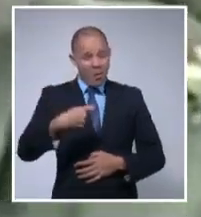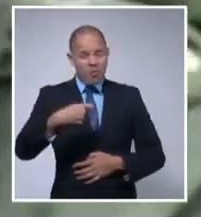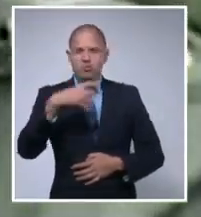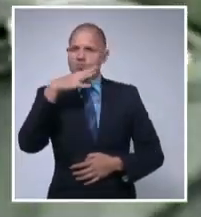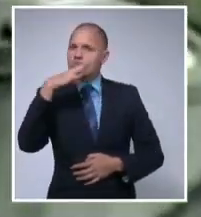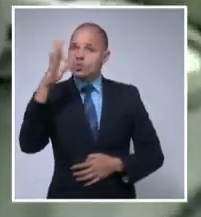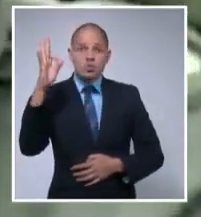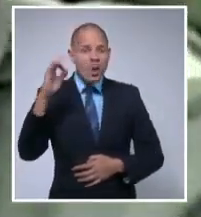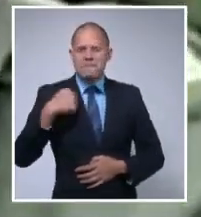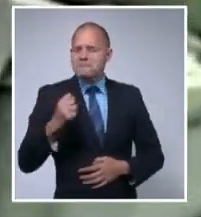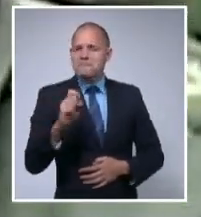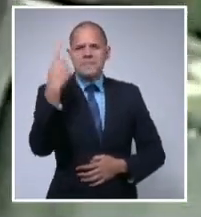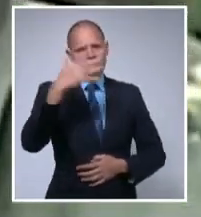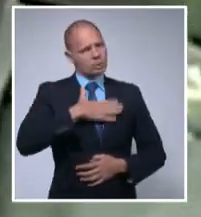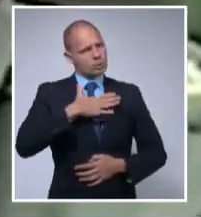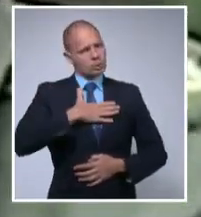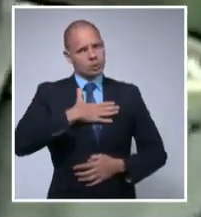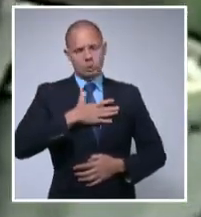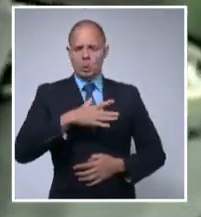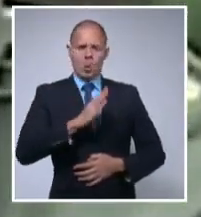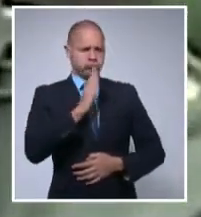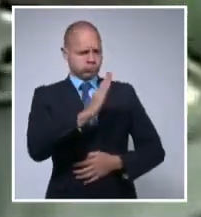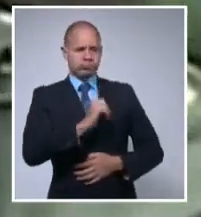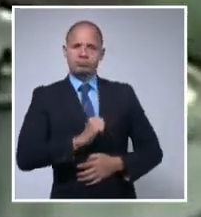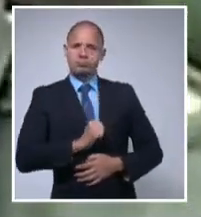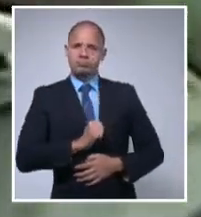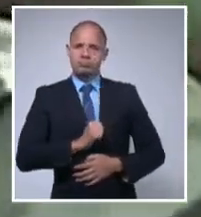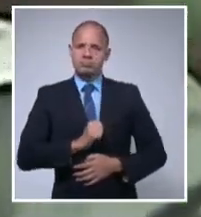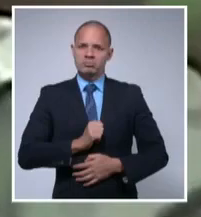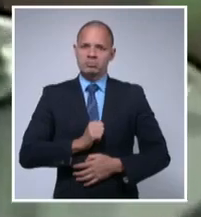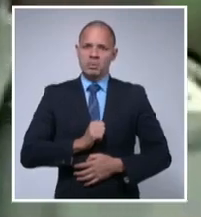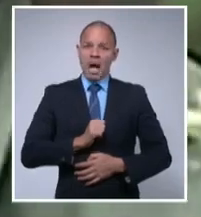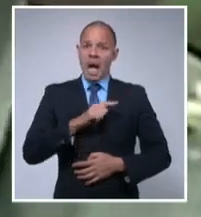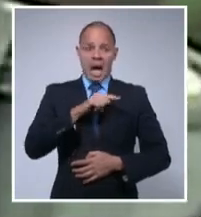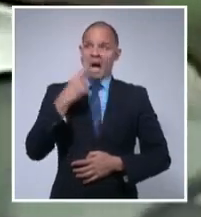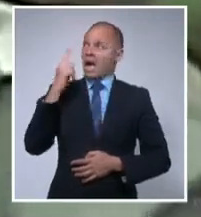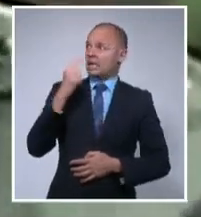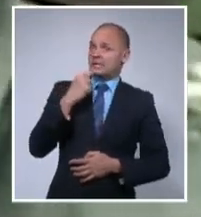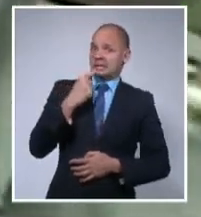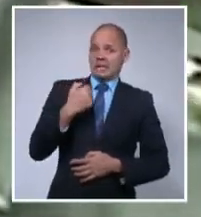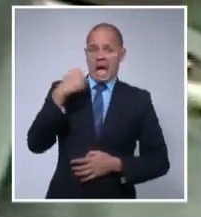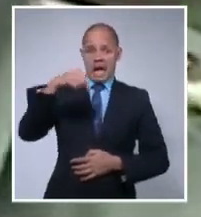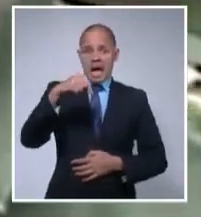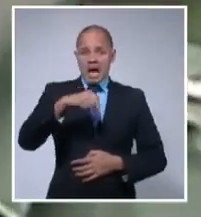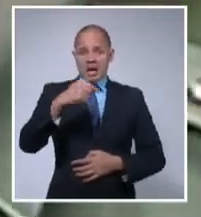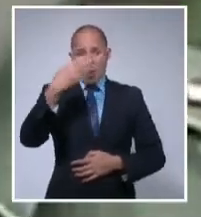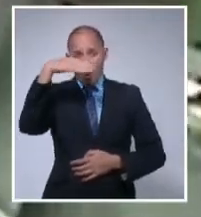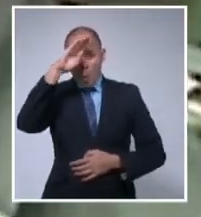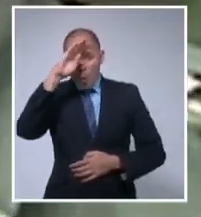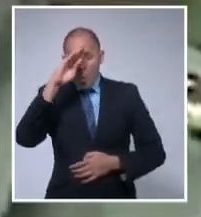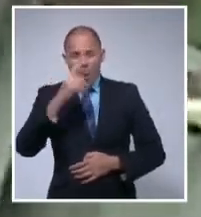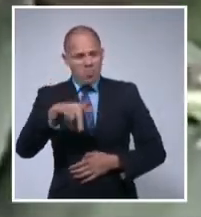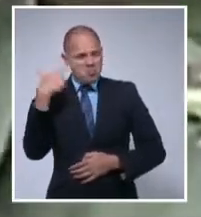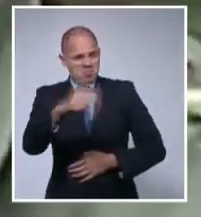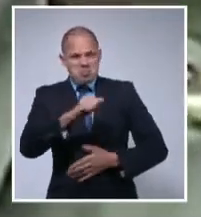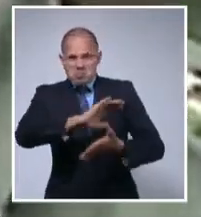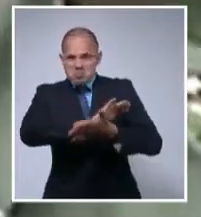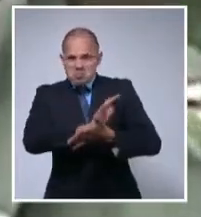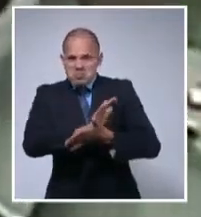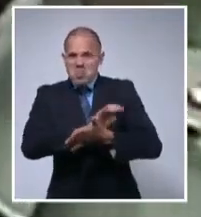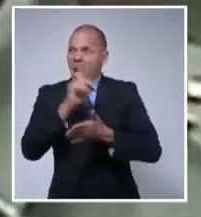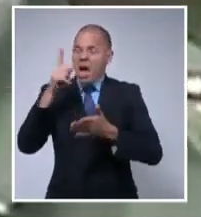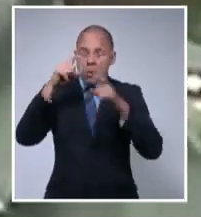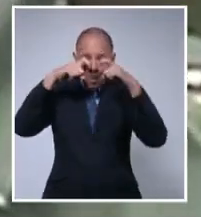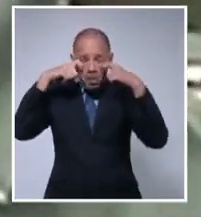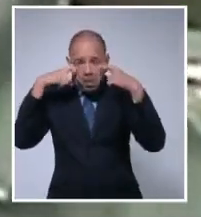Repugnan las calumnias esas que se hacen contra Cuba cuando se habla de tortura y todo eso. Algo que no ha ocurrido en 31 años de